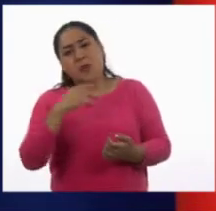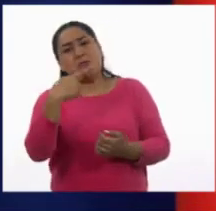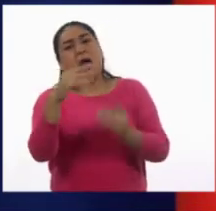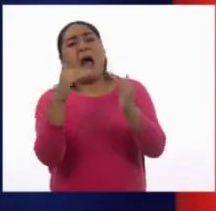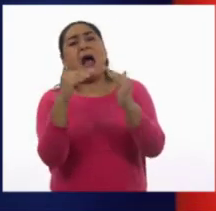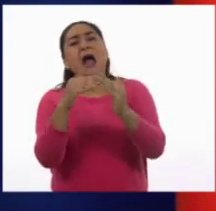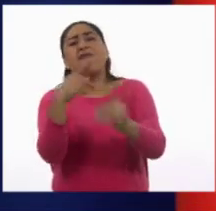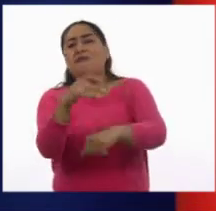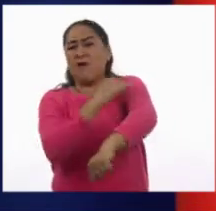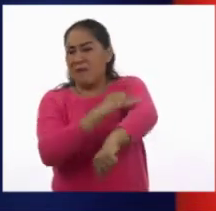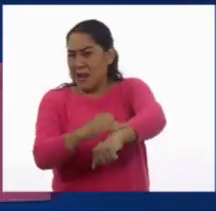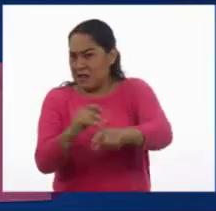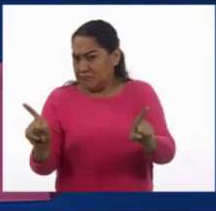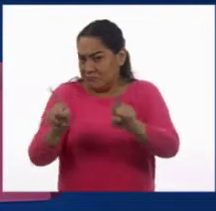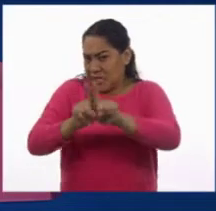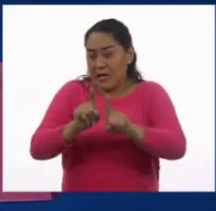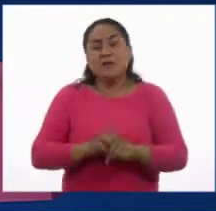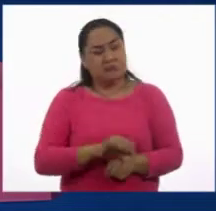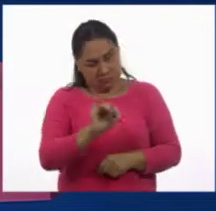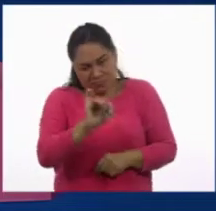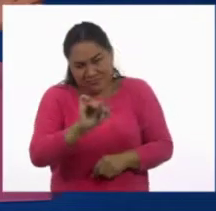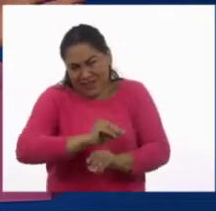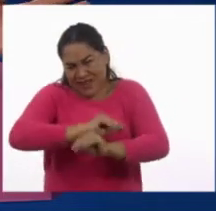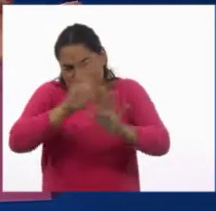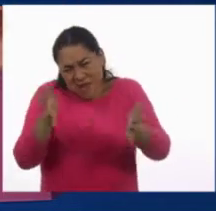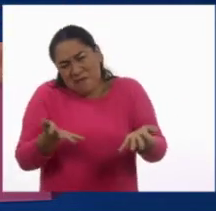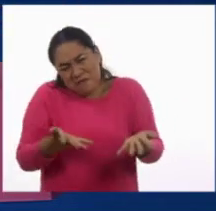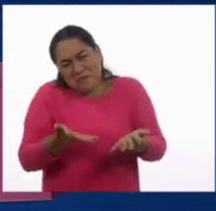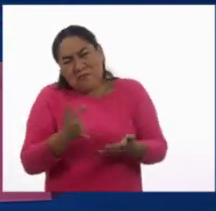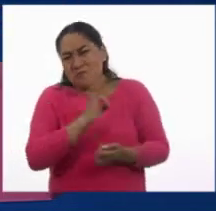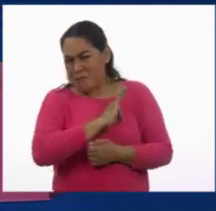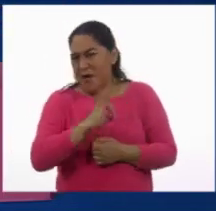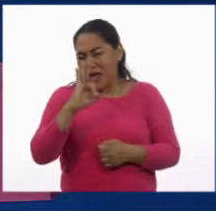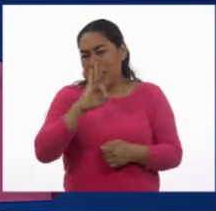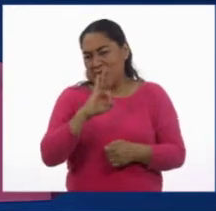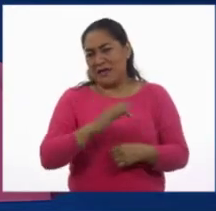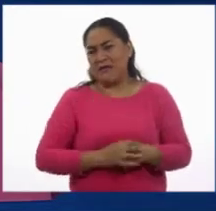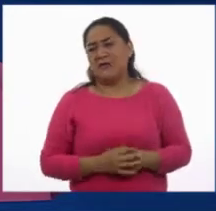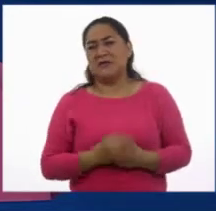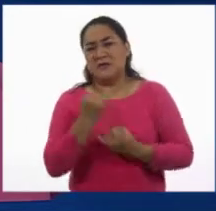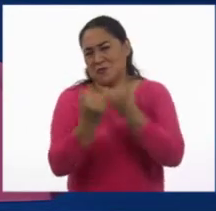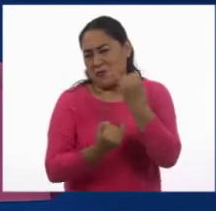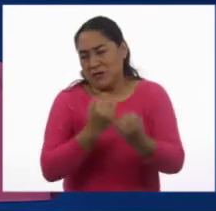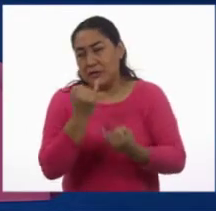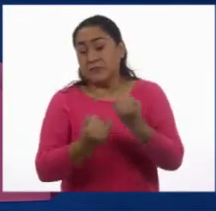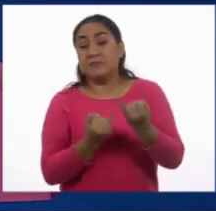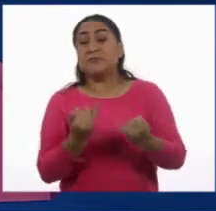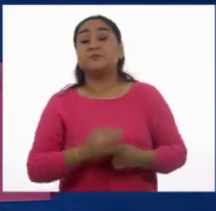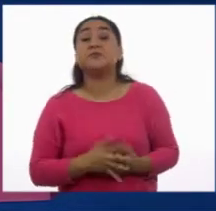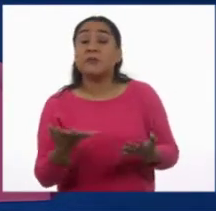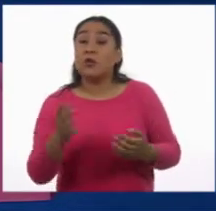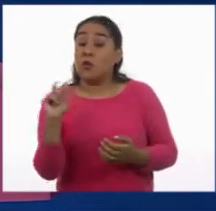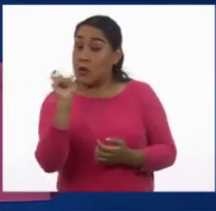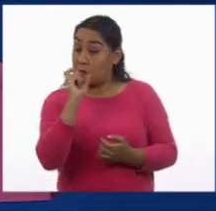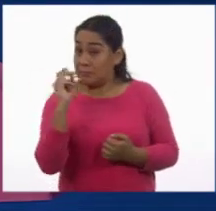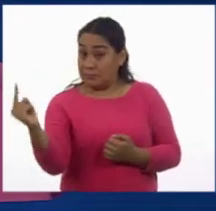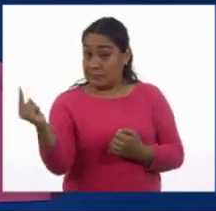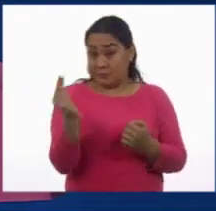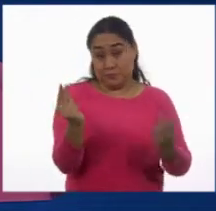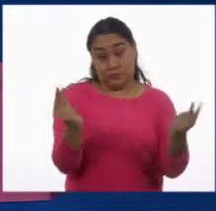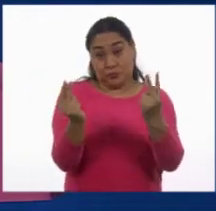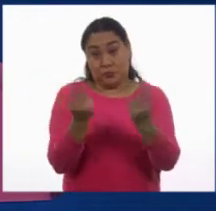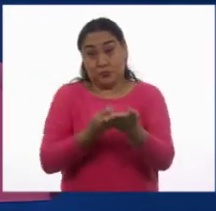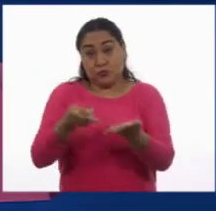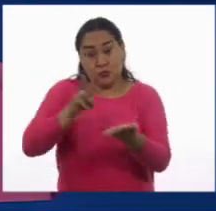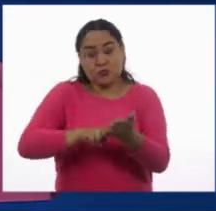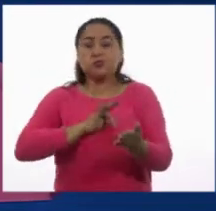casa, ¿cierto? Sí, claro. Perfecto. Por eso les decía que eso no va a ser un inconveniente, porque mientras lo hagan doble, pues van a poder